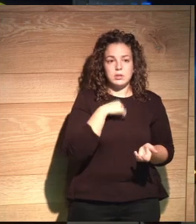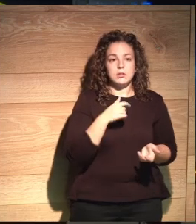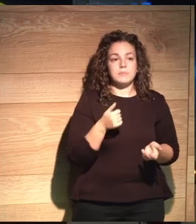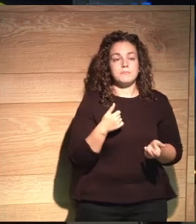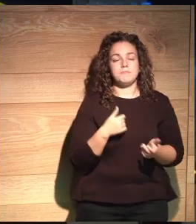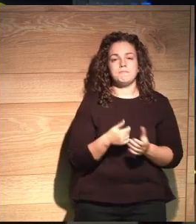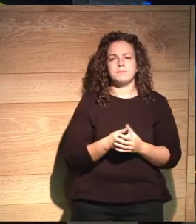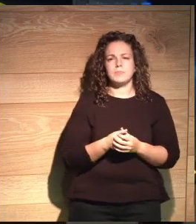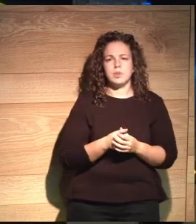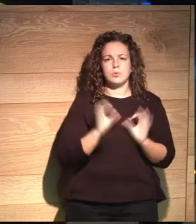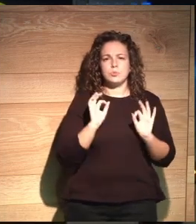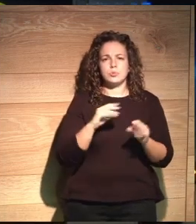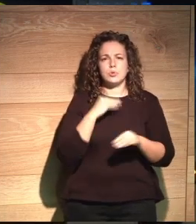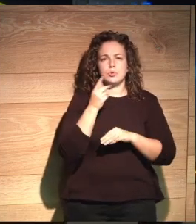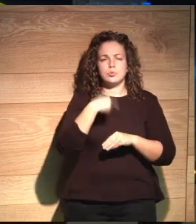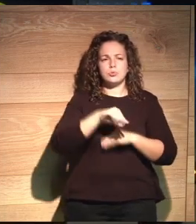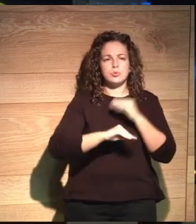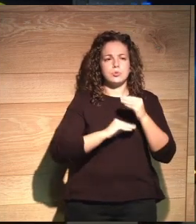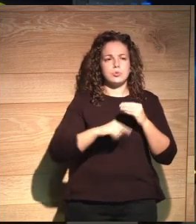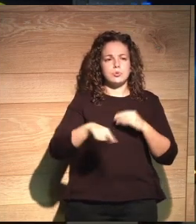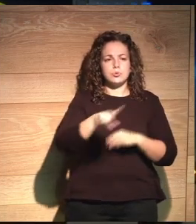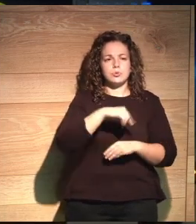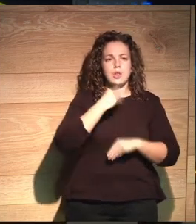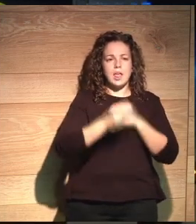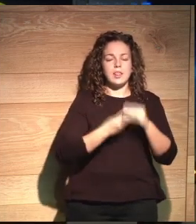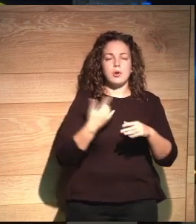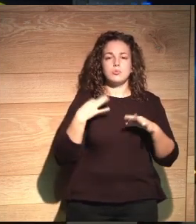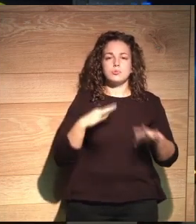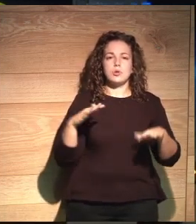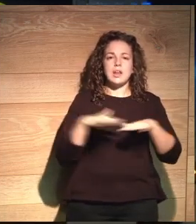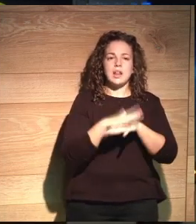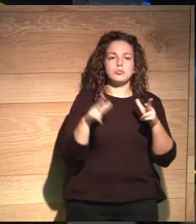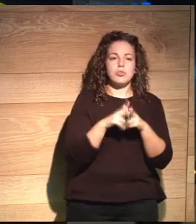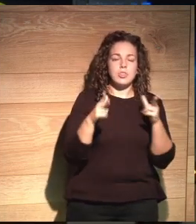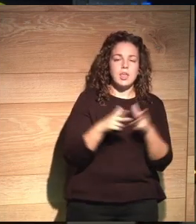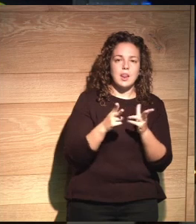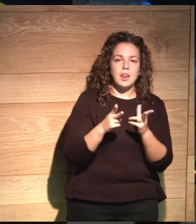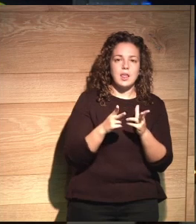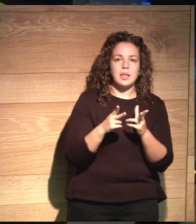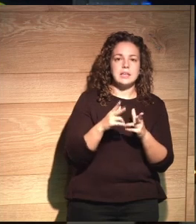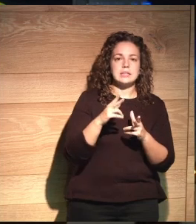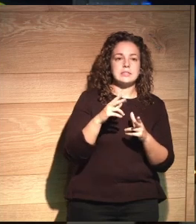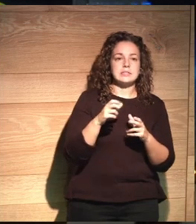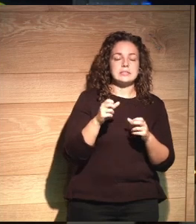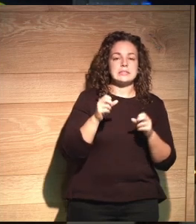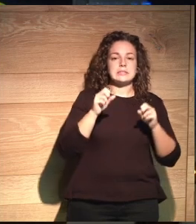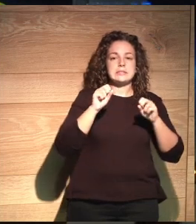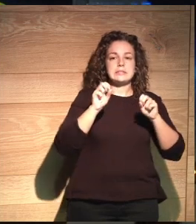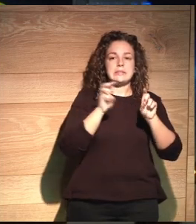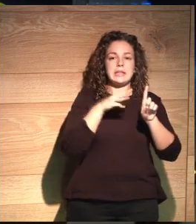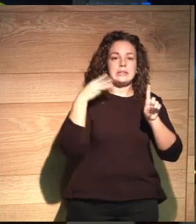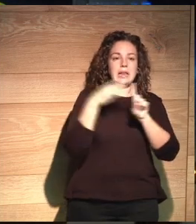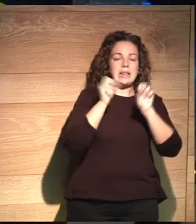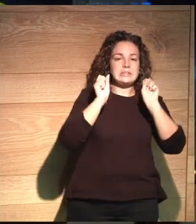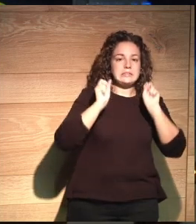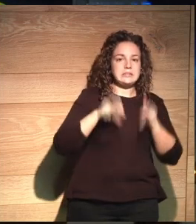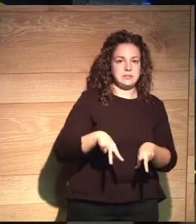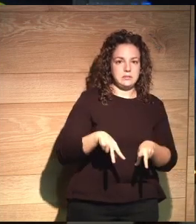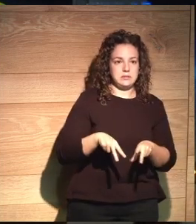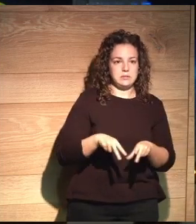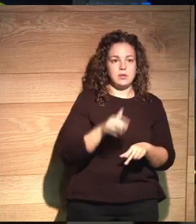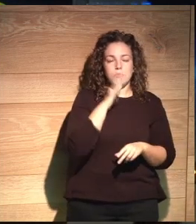momento cuando lo hicimos fue la red social o red de telecomunicaciones sin internet más grande y se había utilizado y